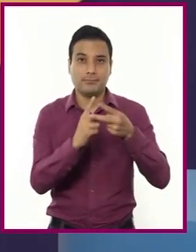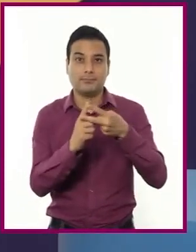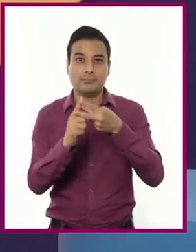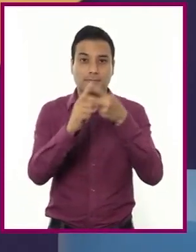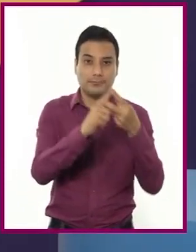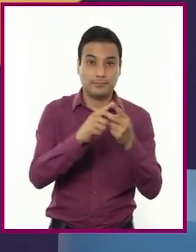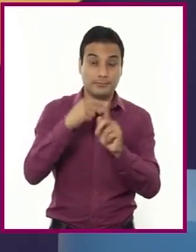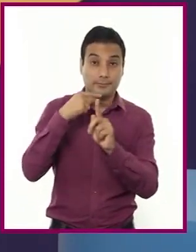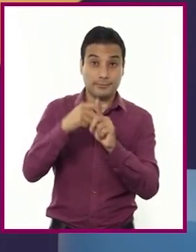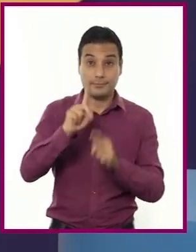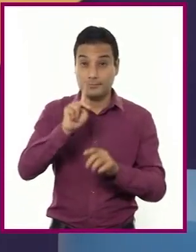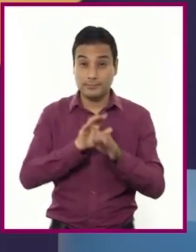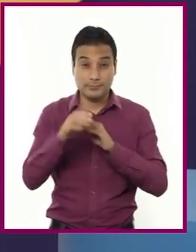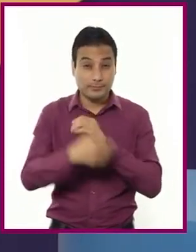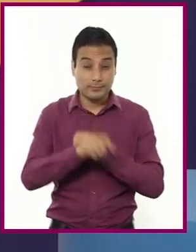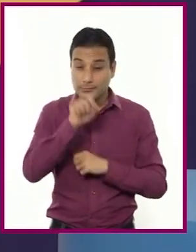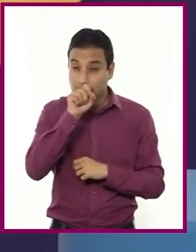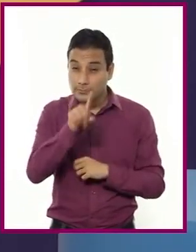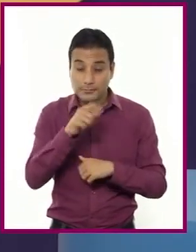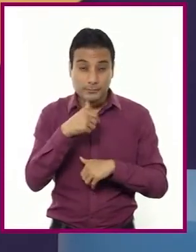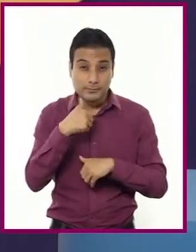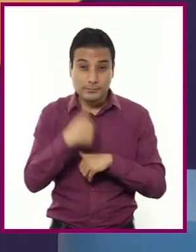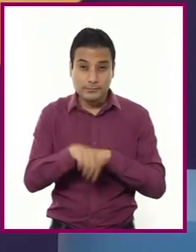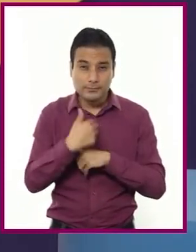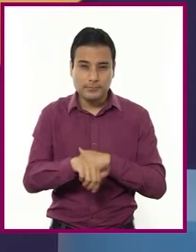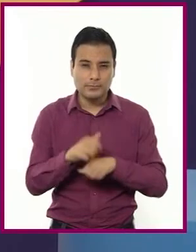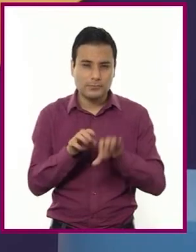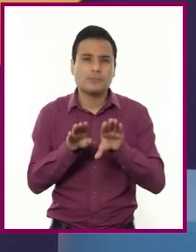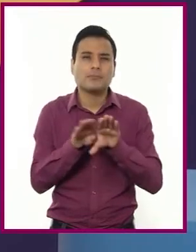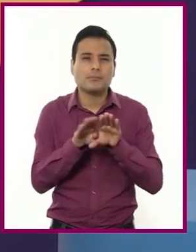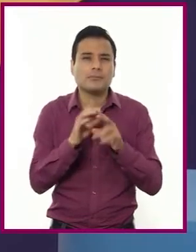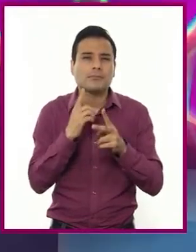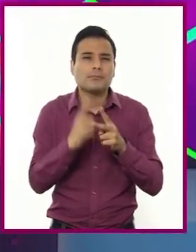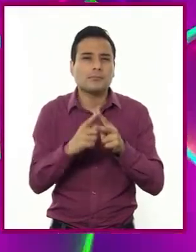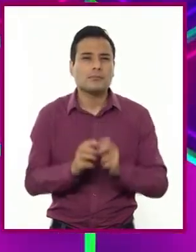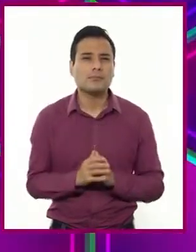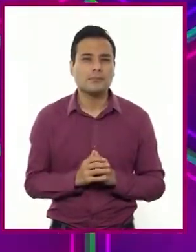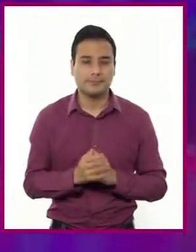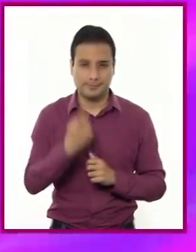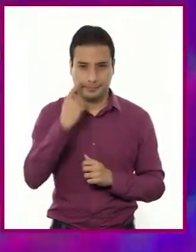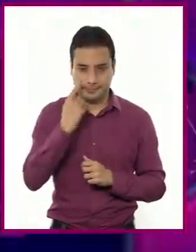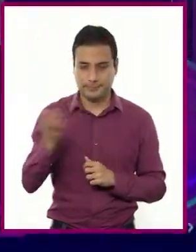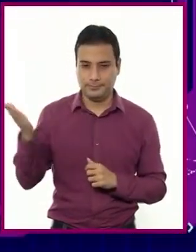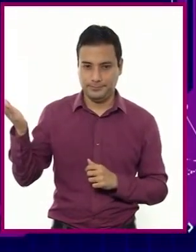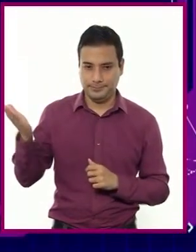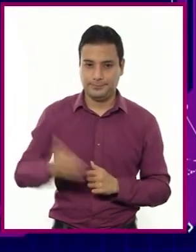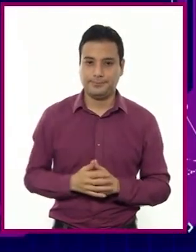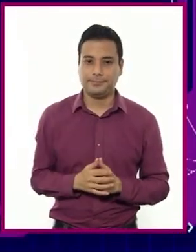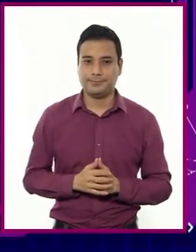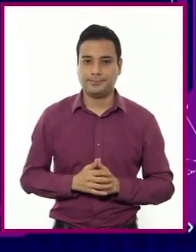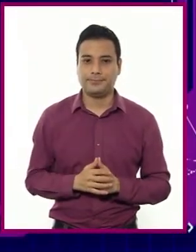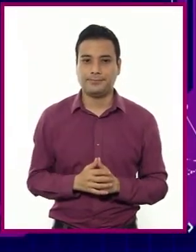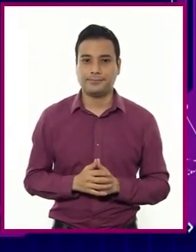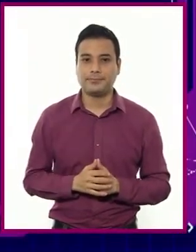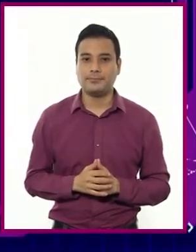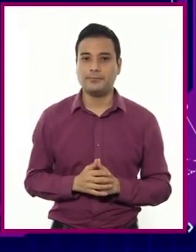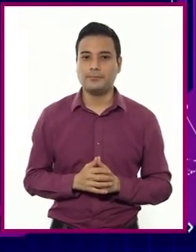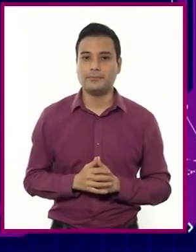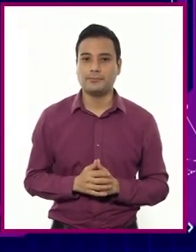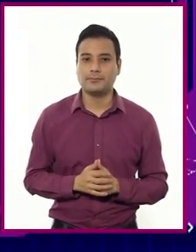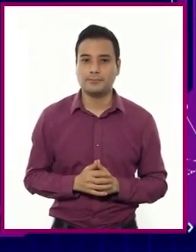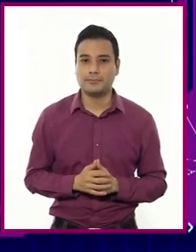mismo perímetro, la ecuación que ayuda a encontrar el valor de la incógnita es 10 que multiplica a